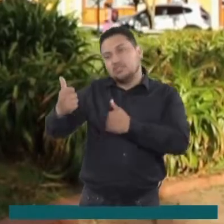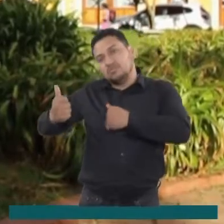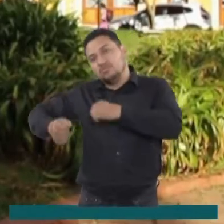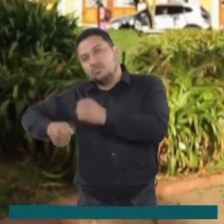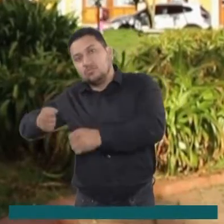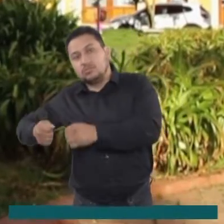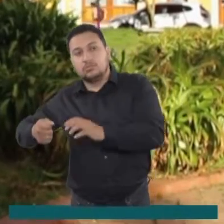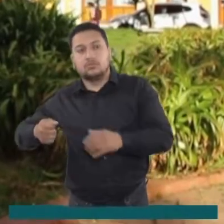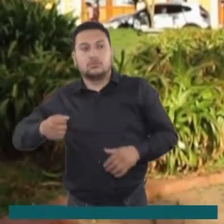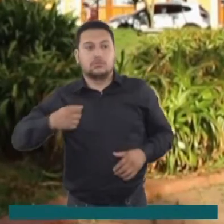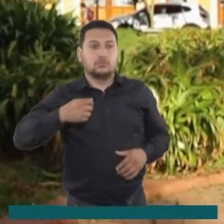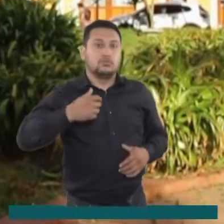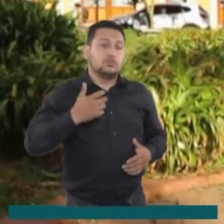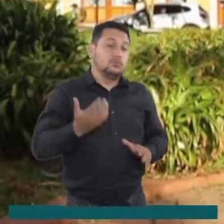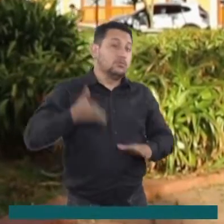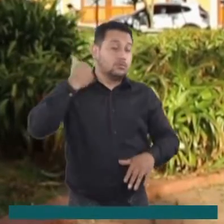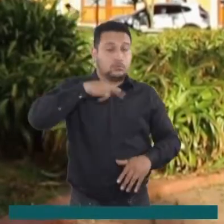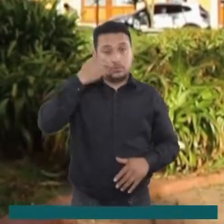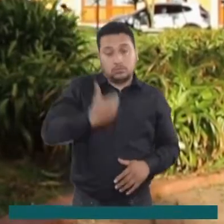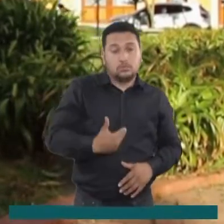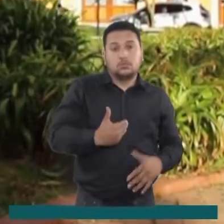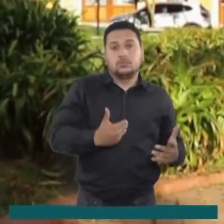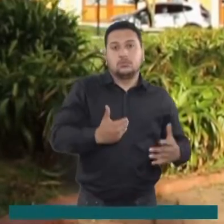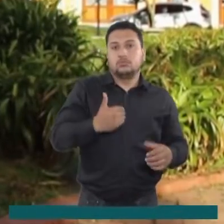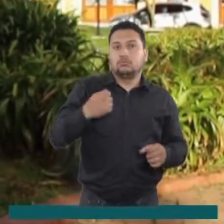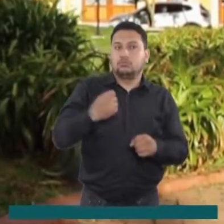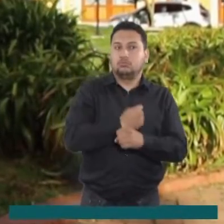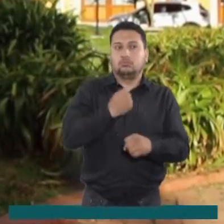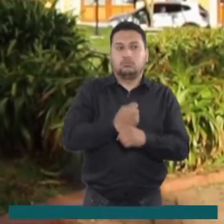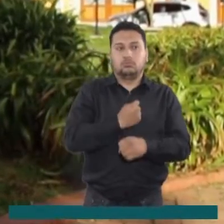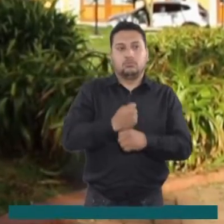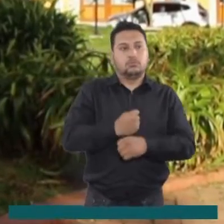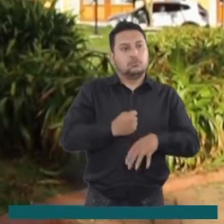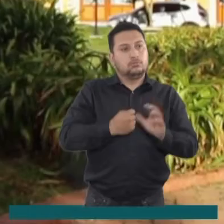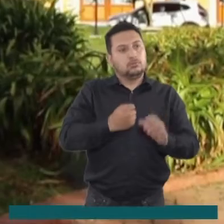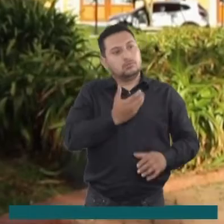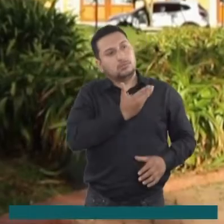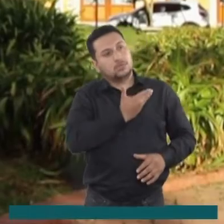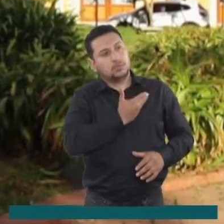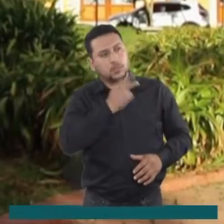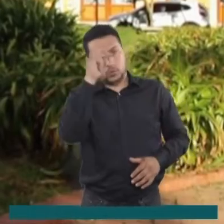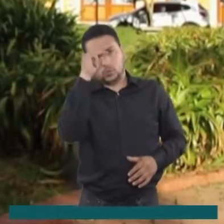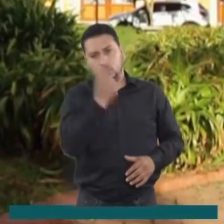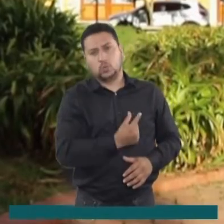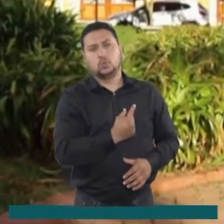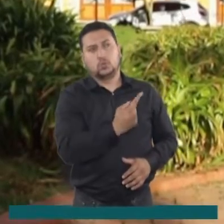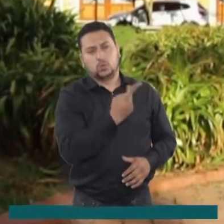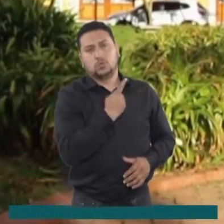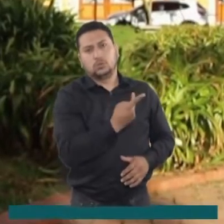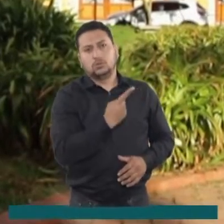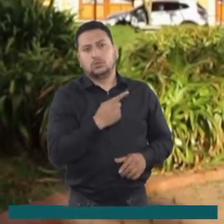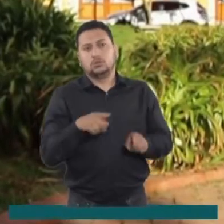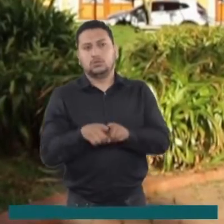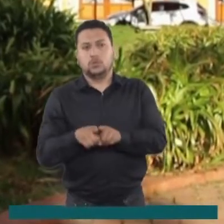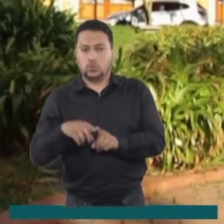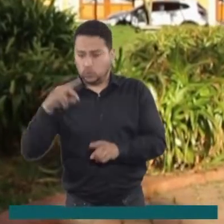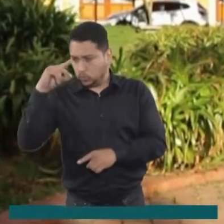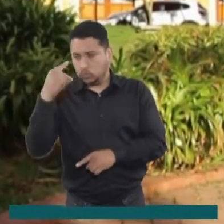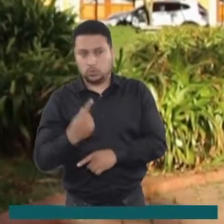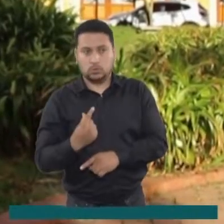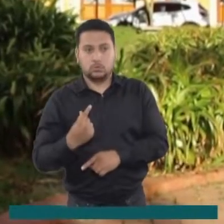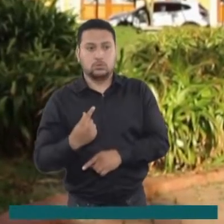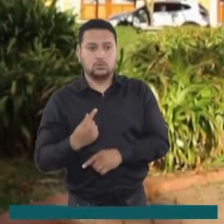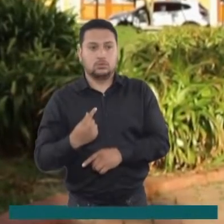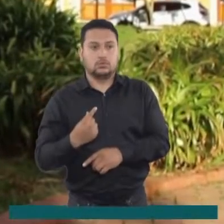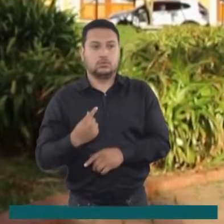chévere, pasarla rico, pero en mi cabeza nunca estaba ir a trabajar, y fue lo mejor que nos pudo pasar, porque con mi madrecita y mi hermano